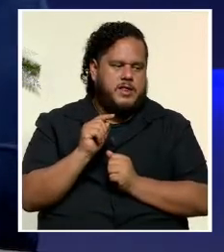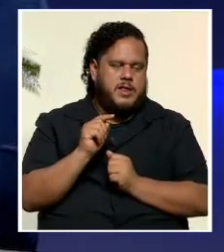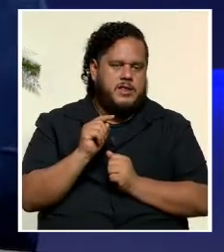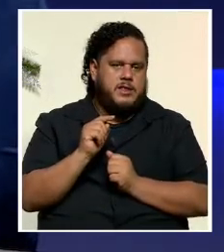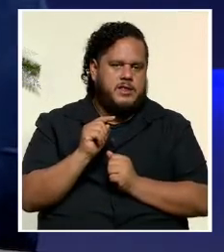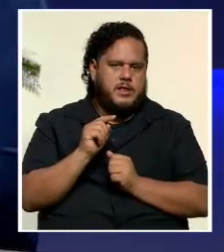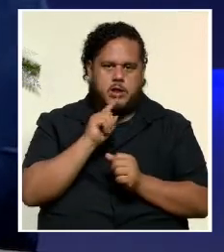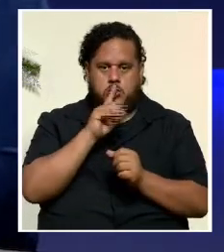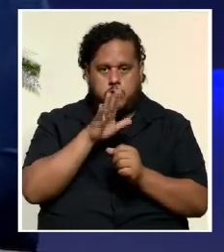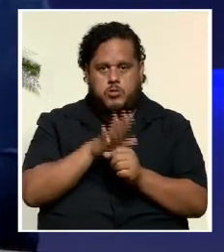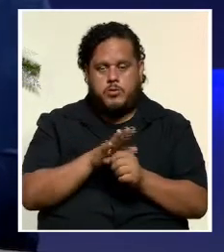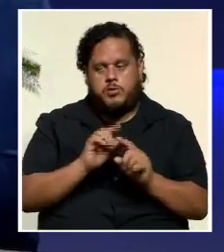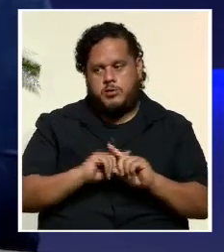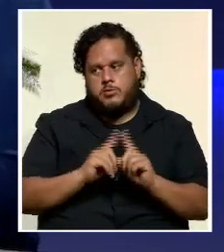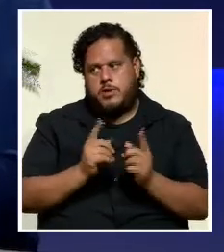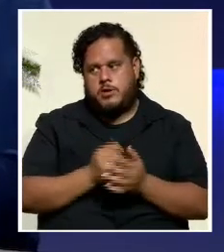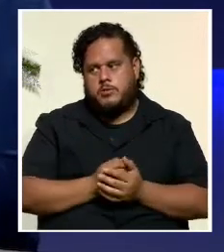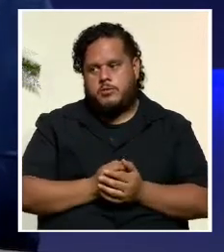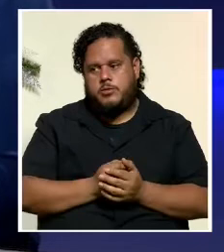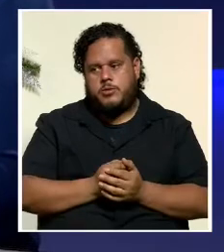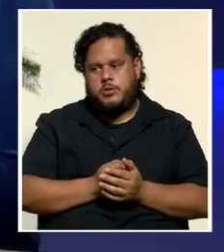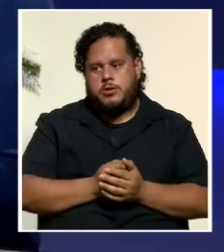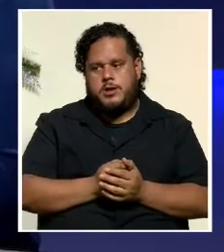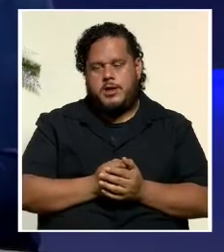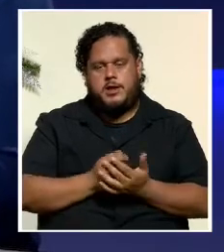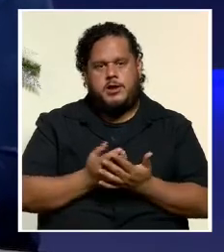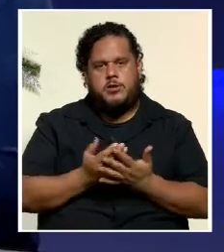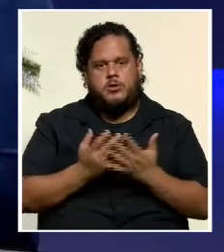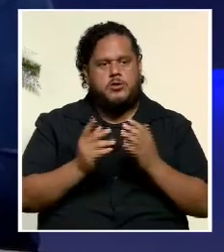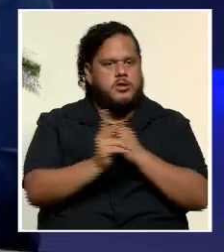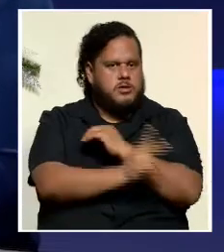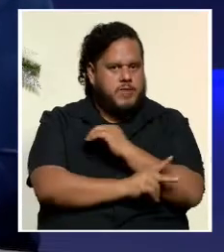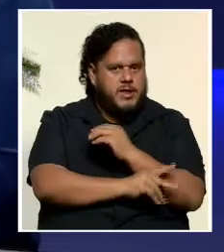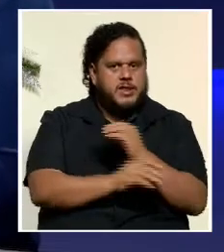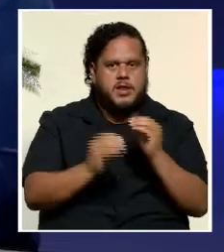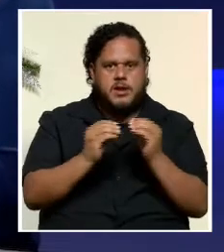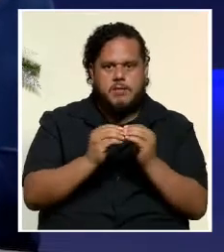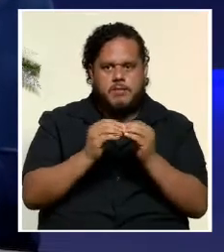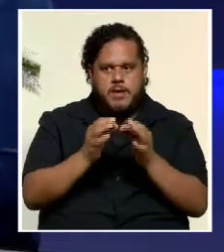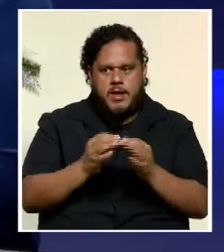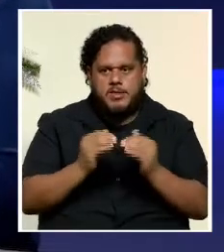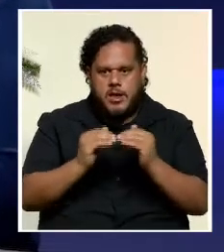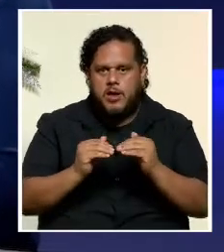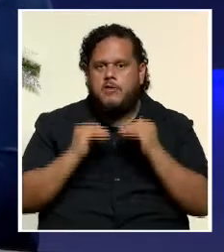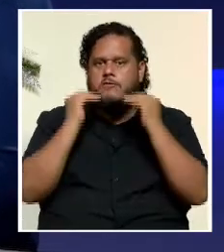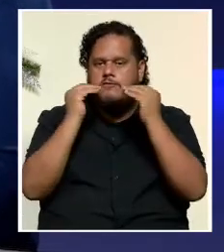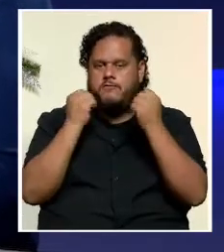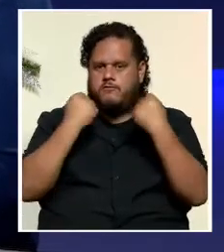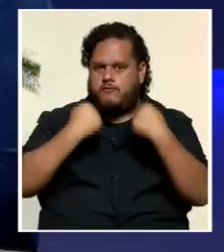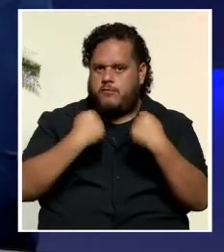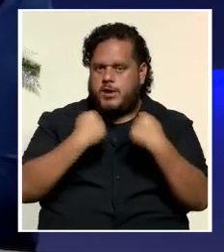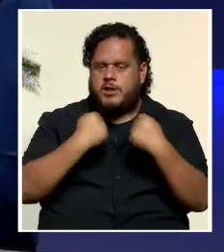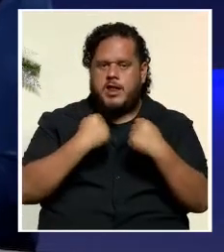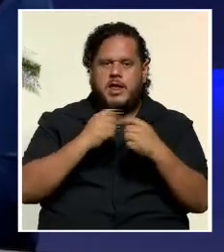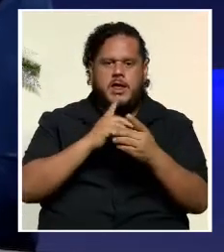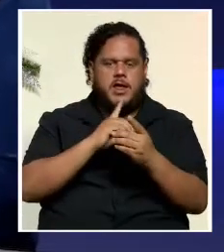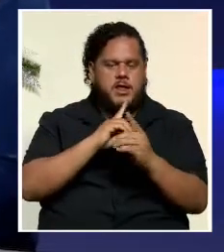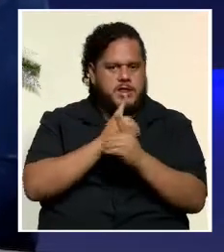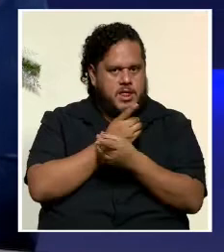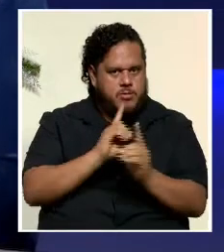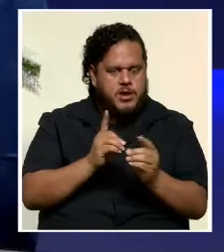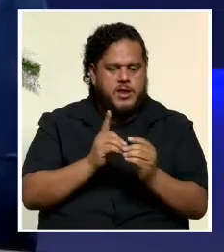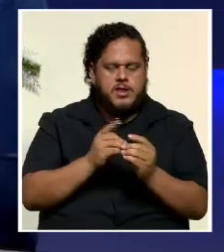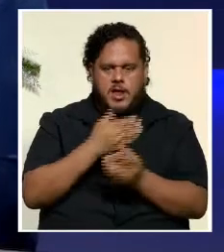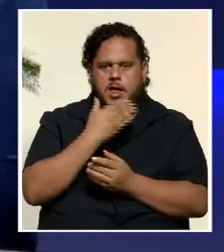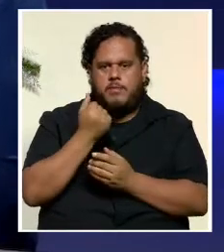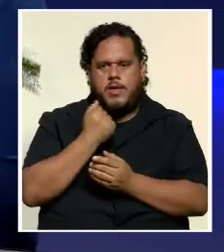estos compromisos, pero los estados, entre más avanzada la democracia y más consolidada, mayores pasos han dado por